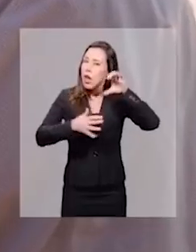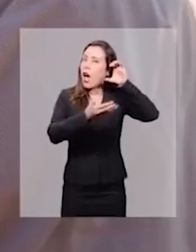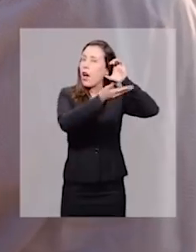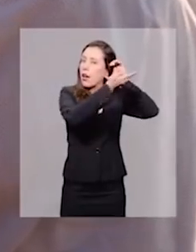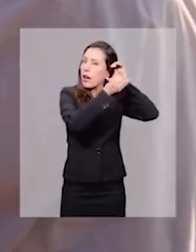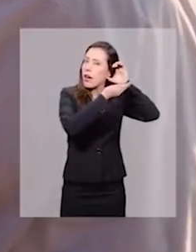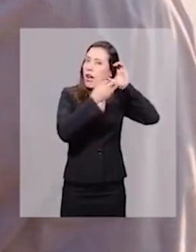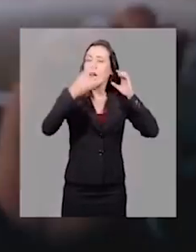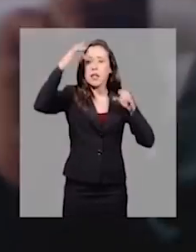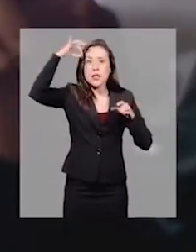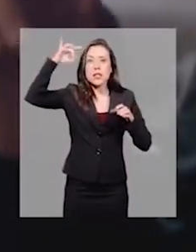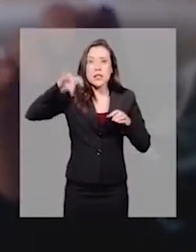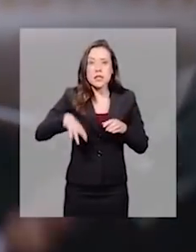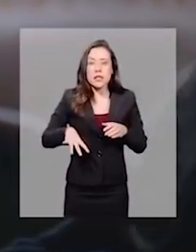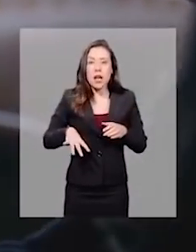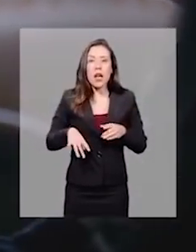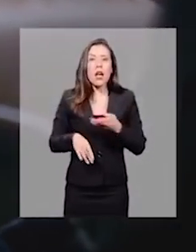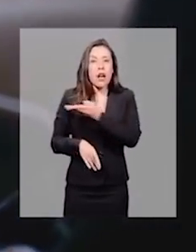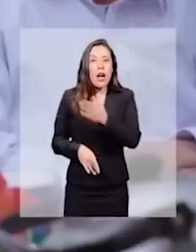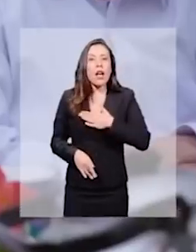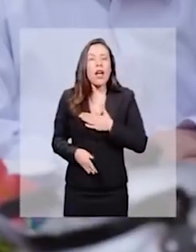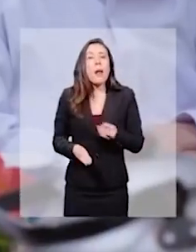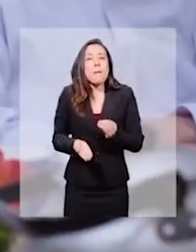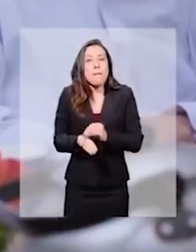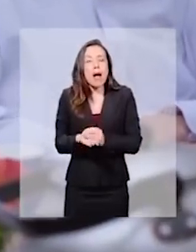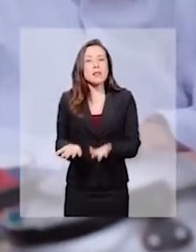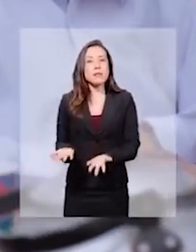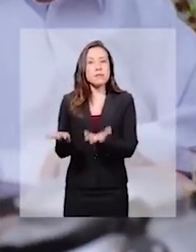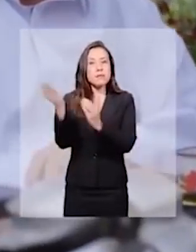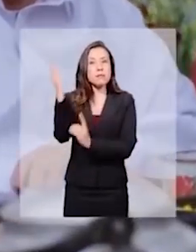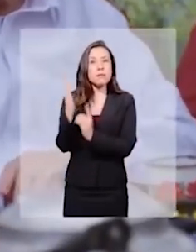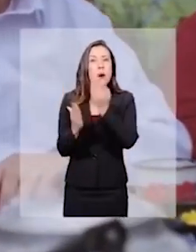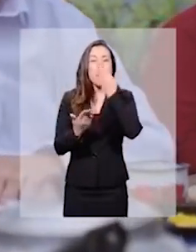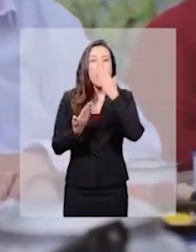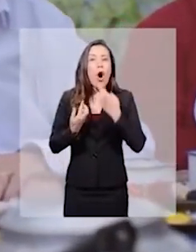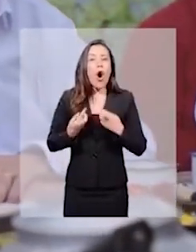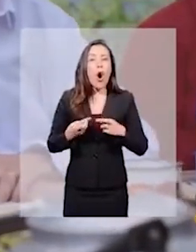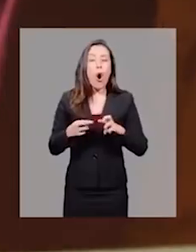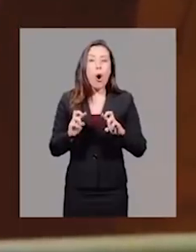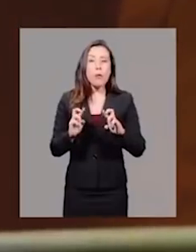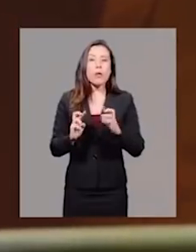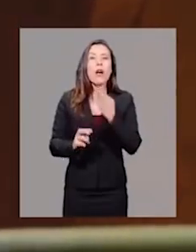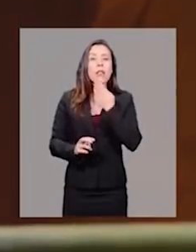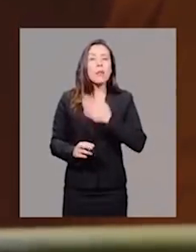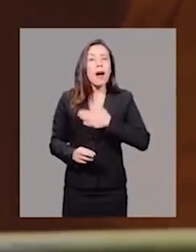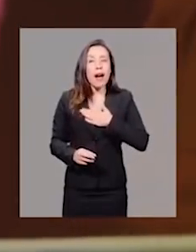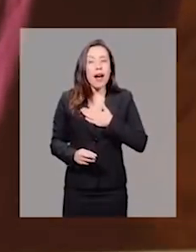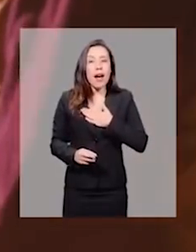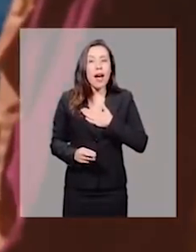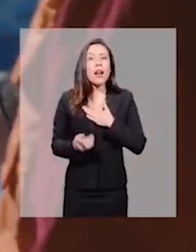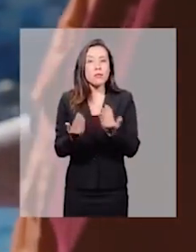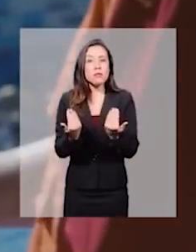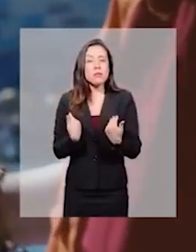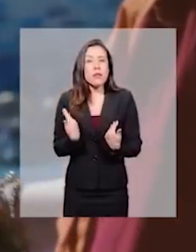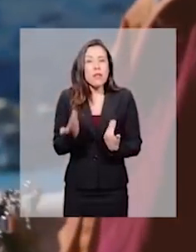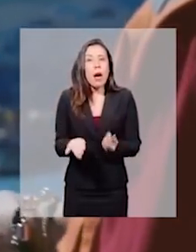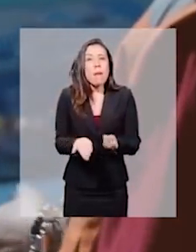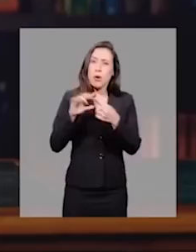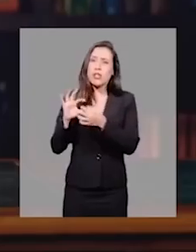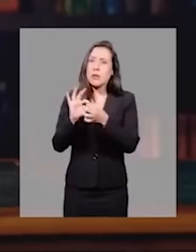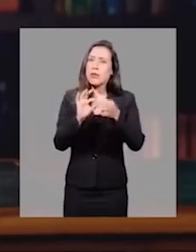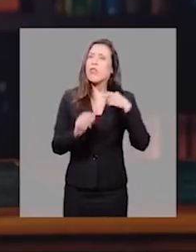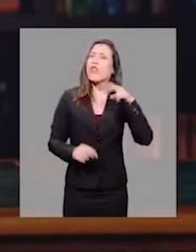El virtual presidente electo de Chile, Sebastián Piñera, aseveró que su futuro gobierno buscará colaborar para que Venezuela se reencuentre